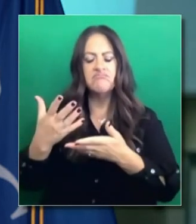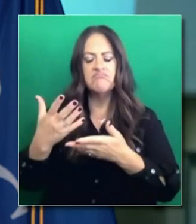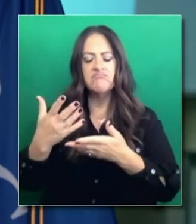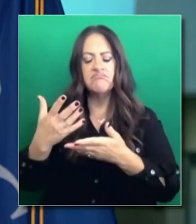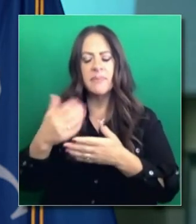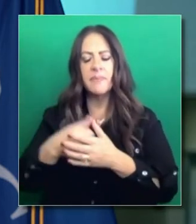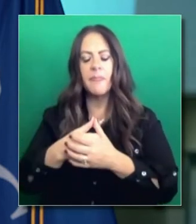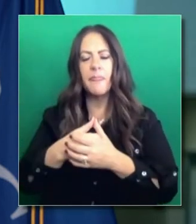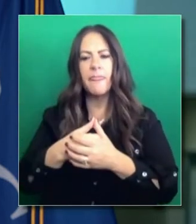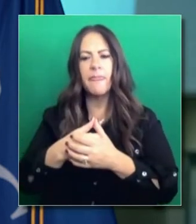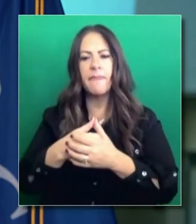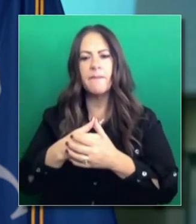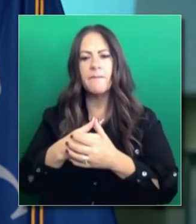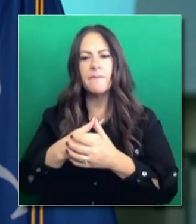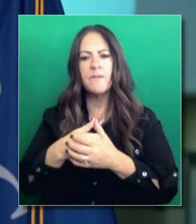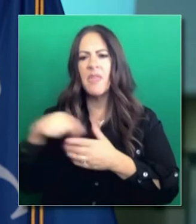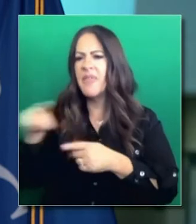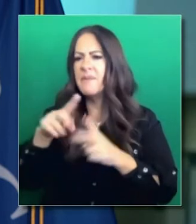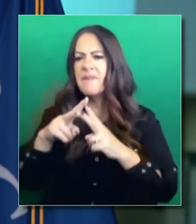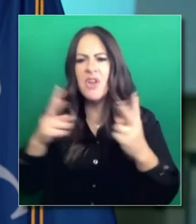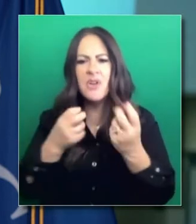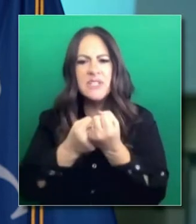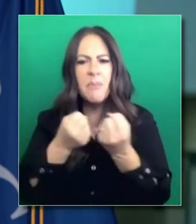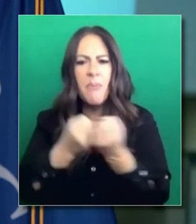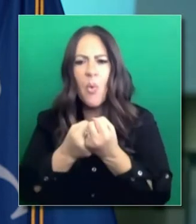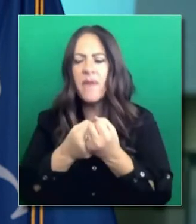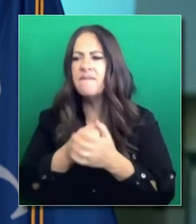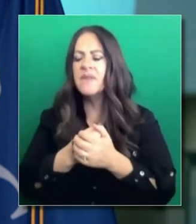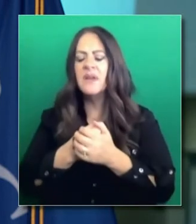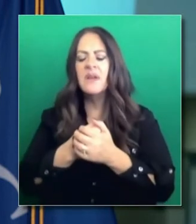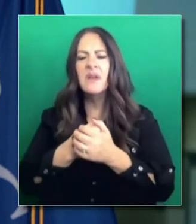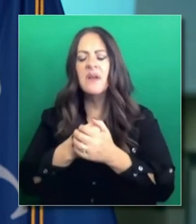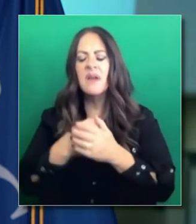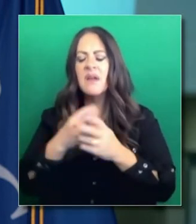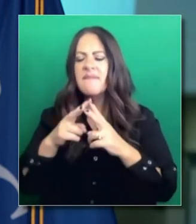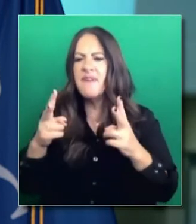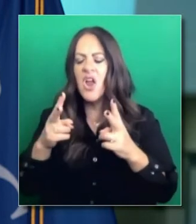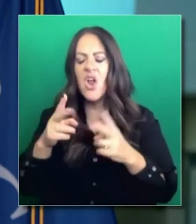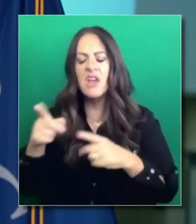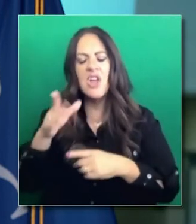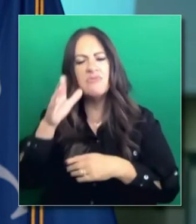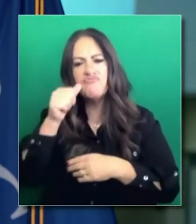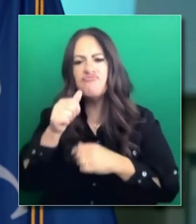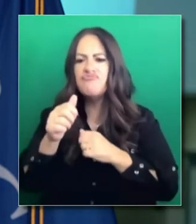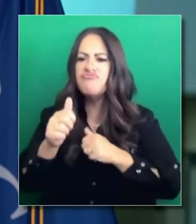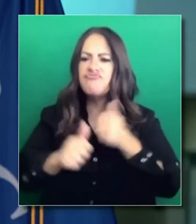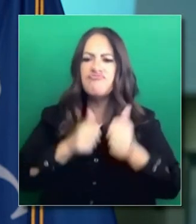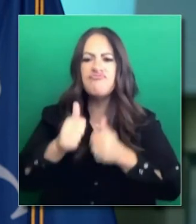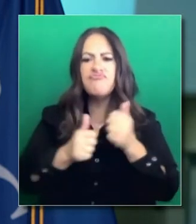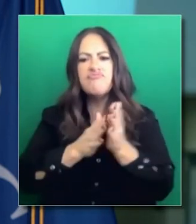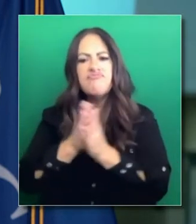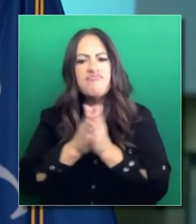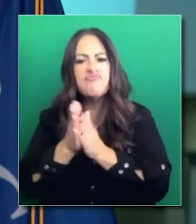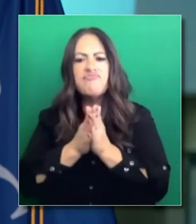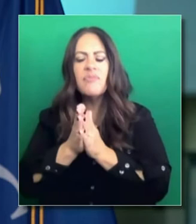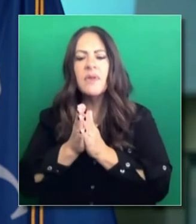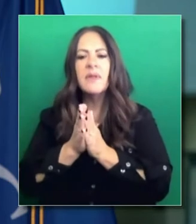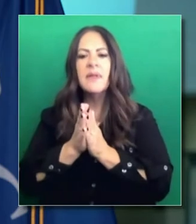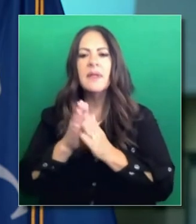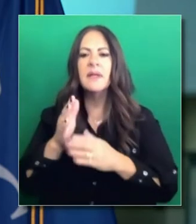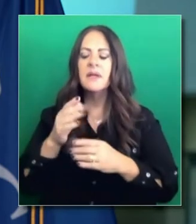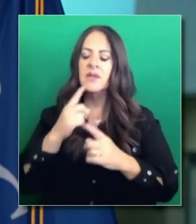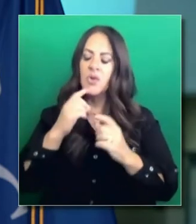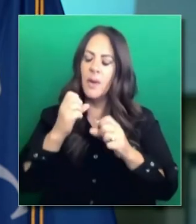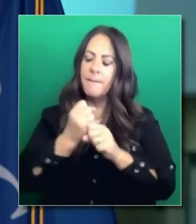solo han apoyado, sino que se han determinado que son